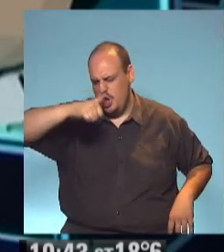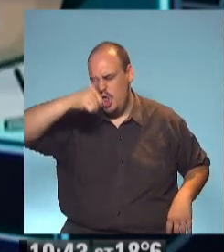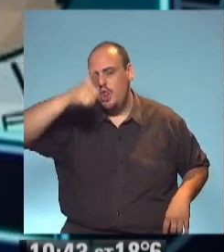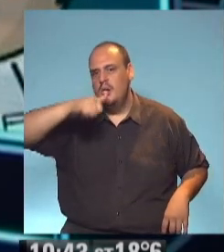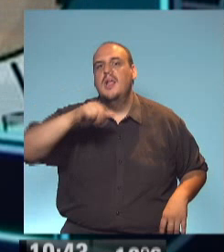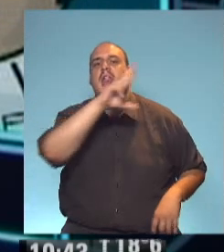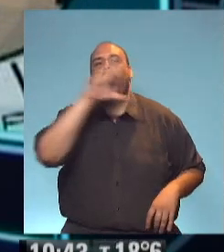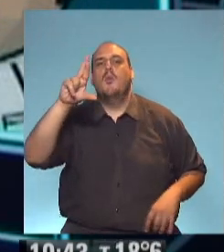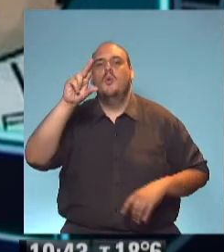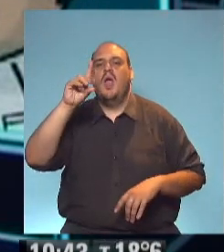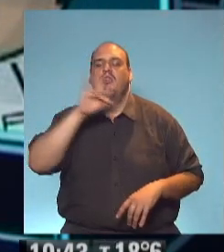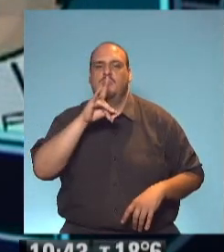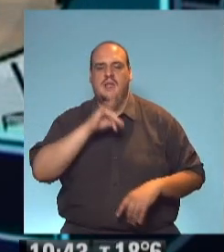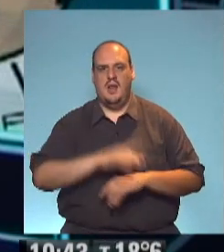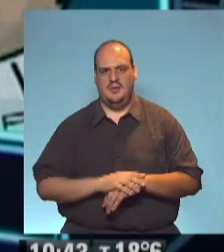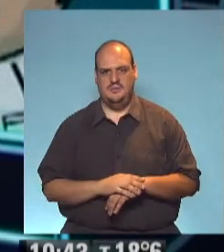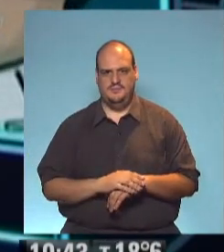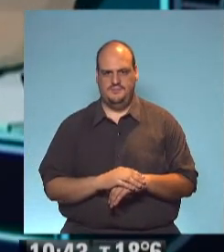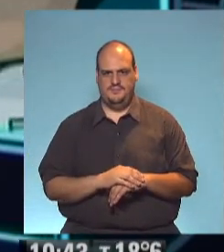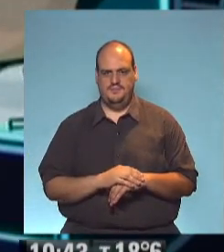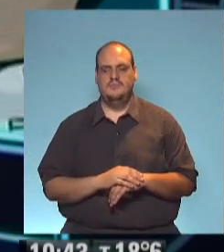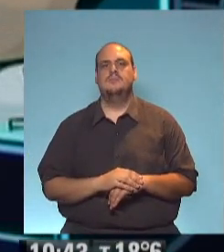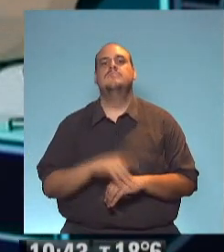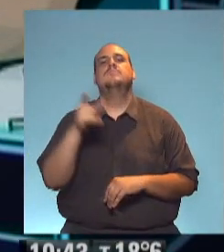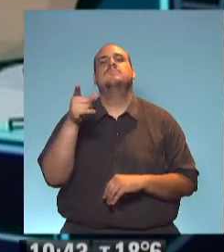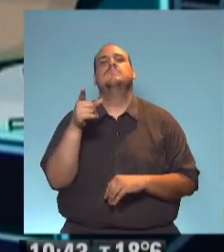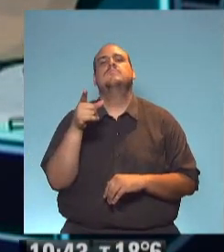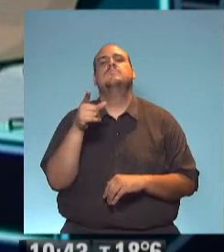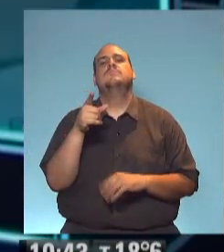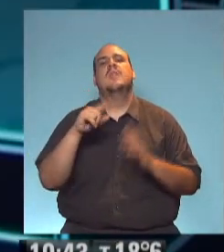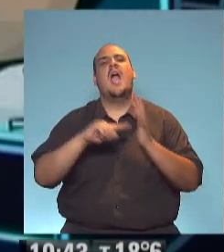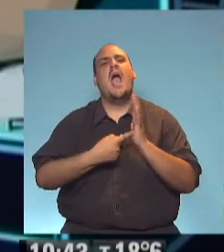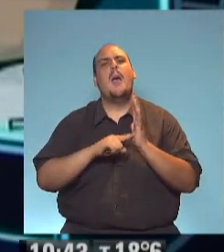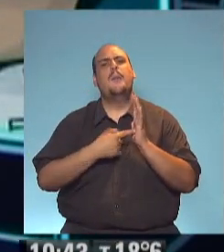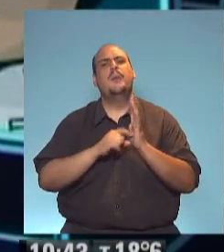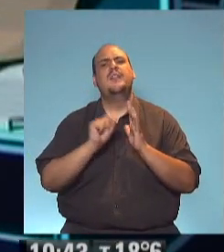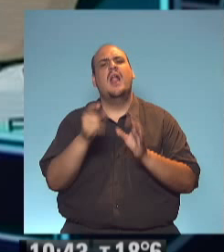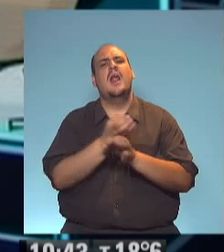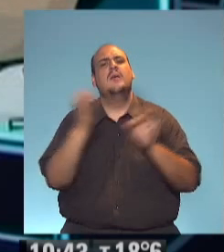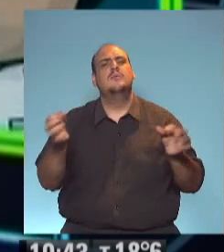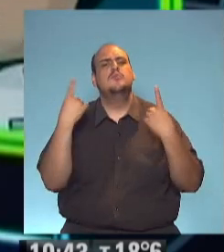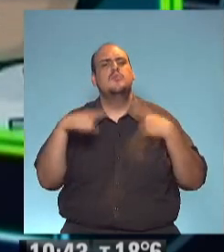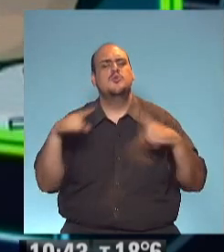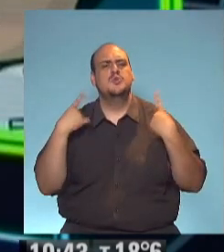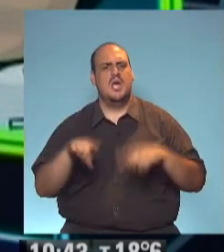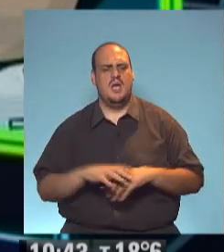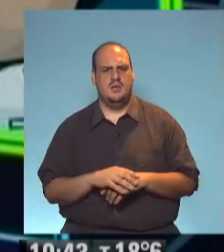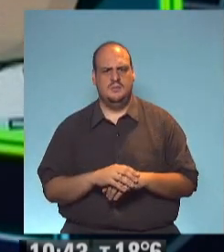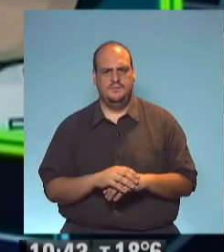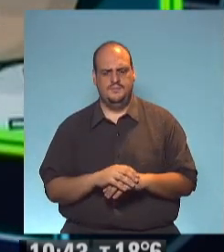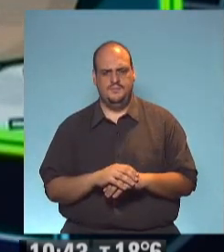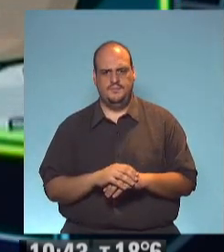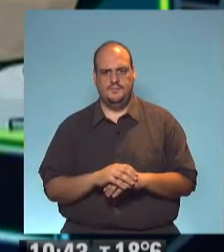¡Dominicana! ¡República Dominicana! ¡Correcto! ¿Qué capital da nombre al siguiente género musical?